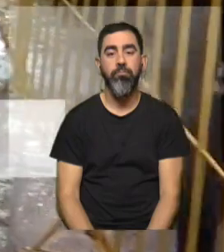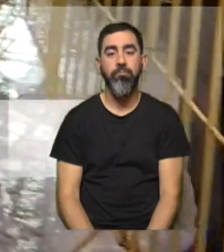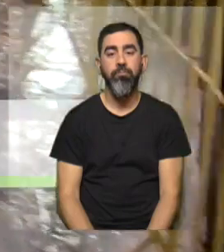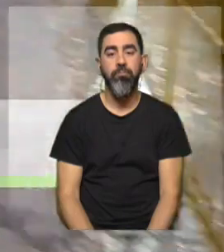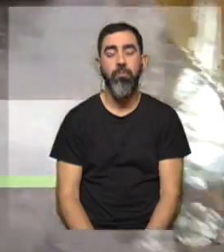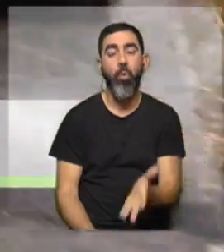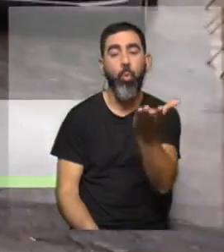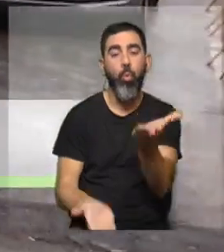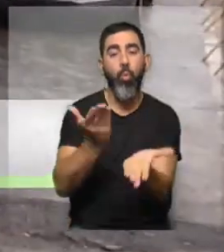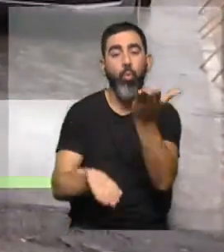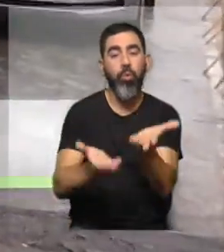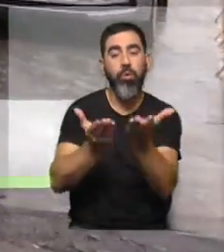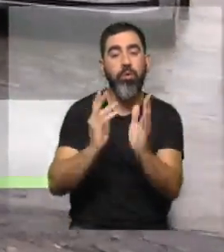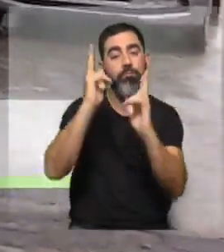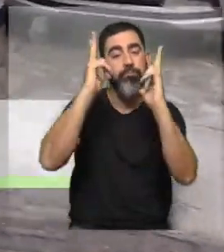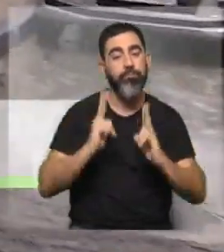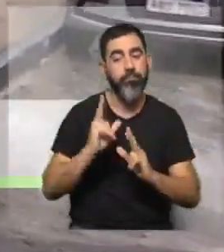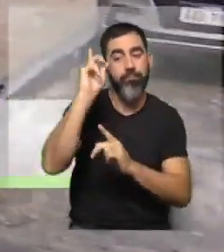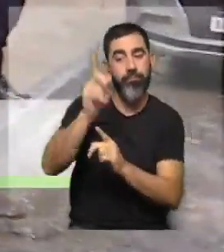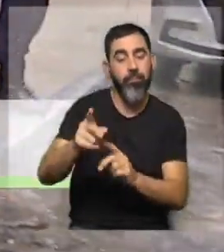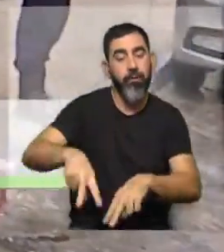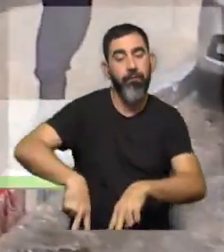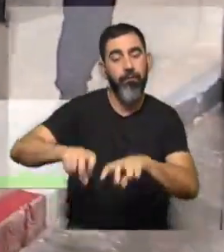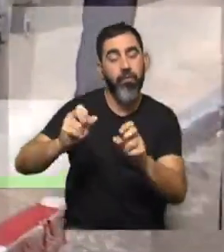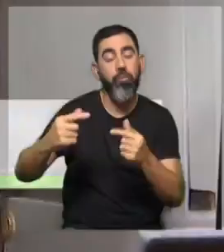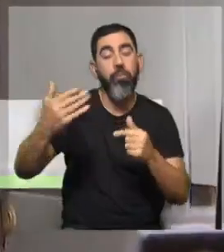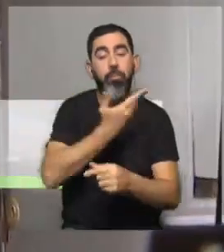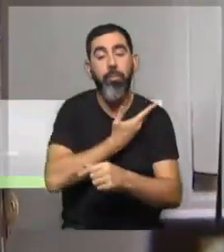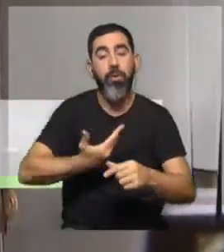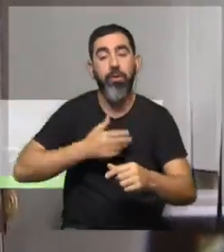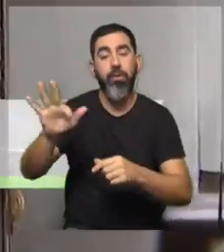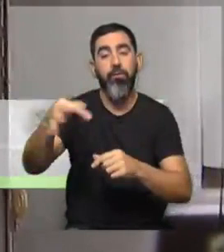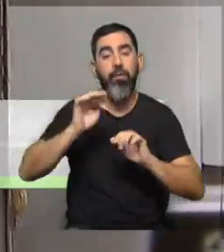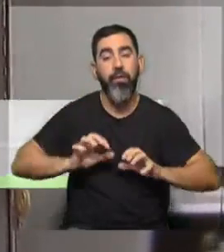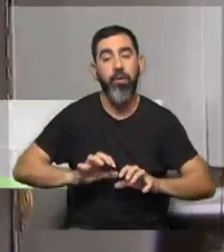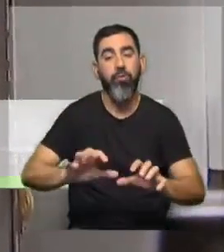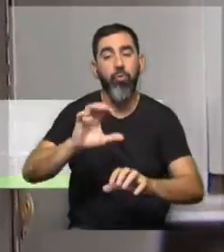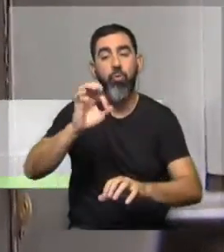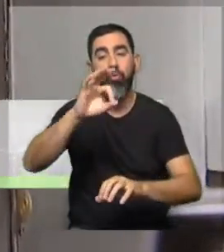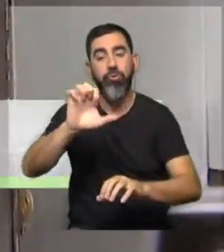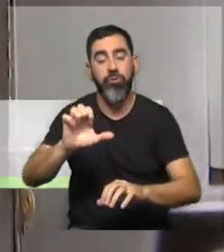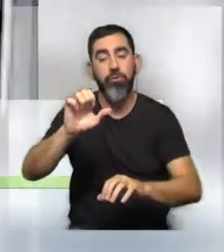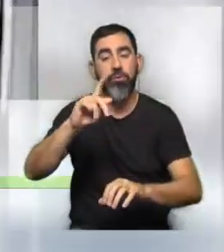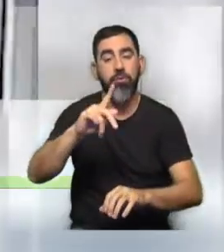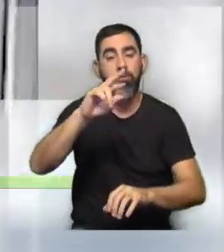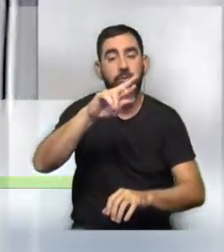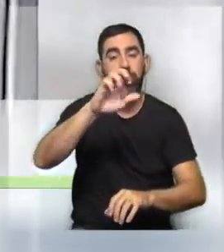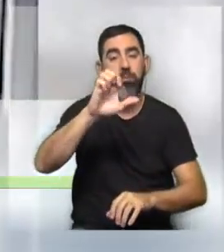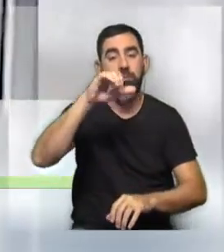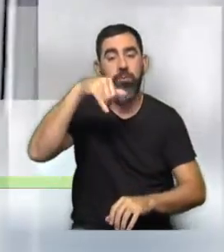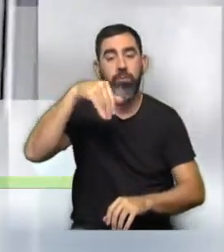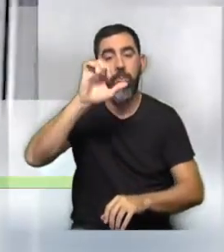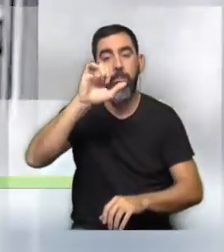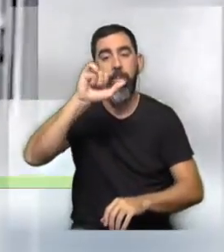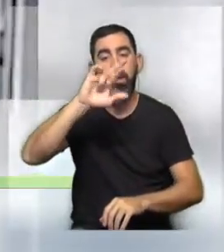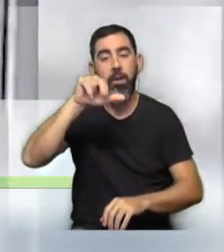la justicia dispuso la formalización de la investigación contra el presidente de la Federación de funcionarios de oce Federico kremermann por la